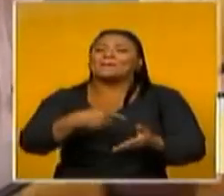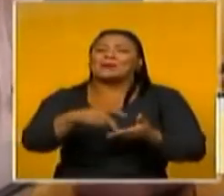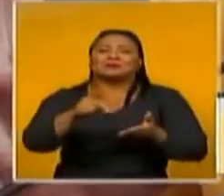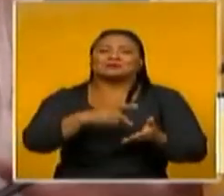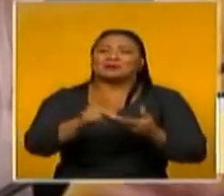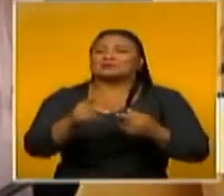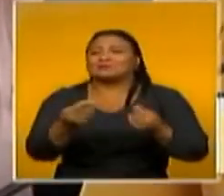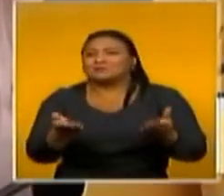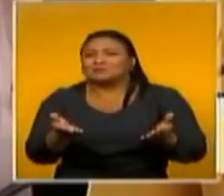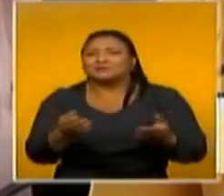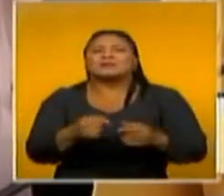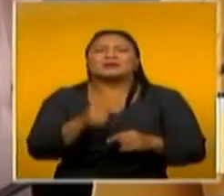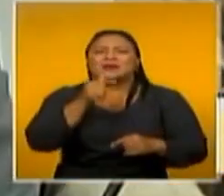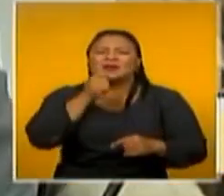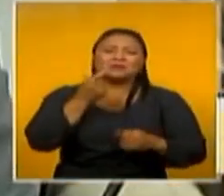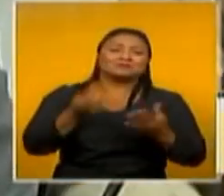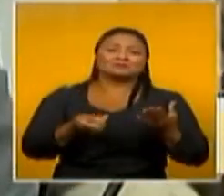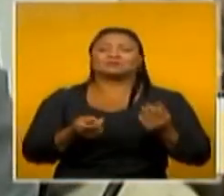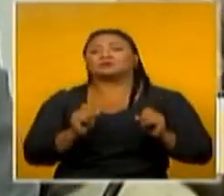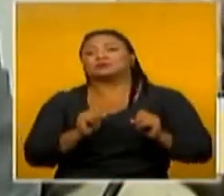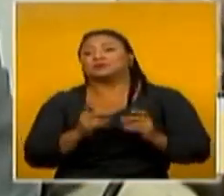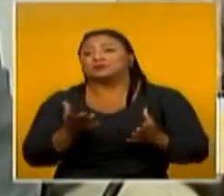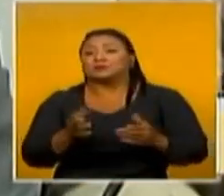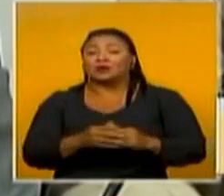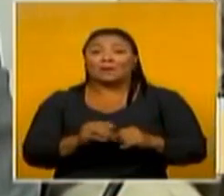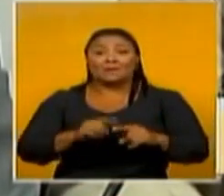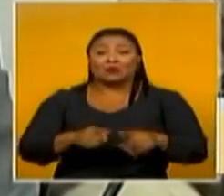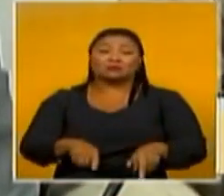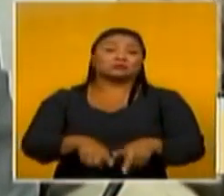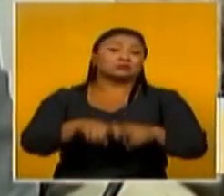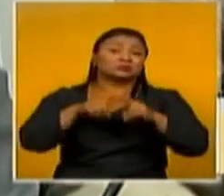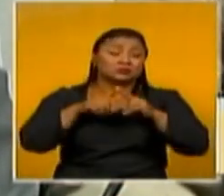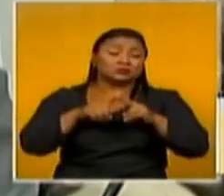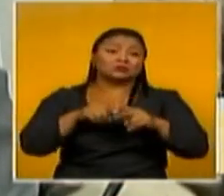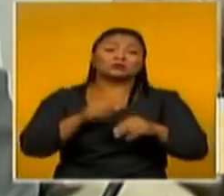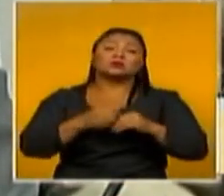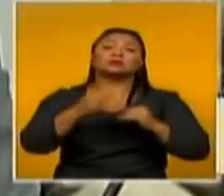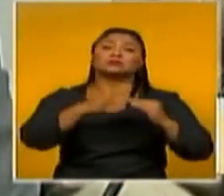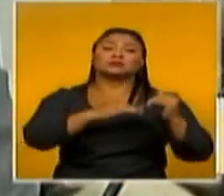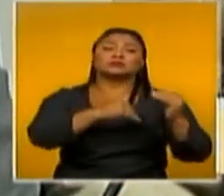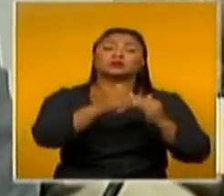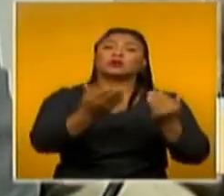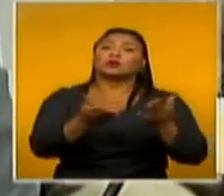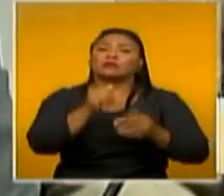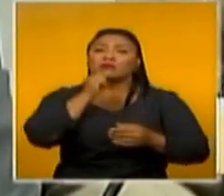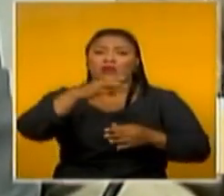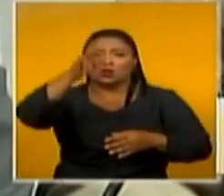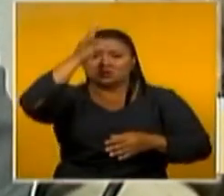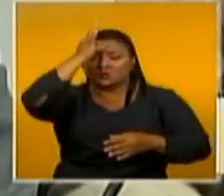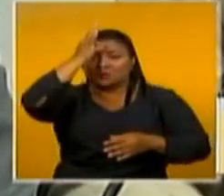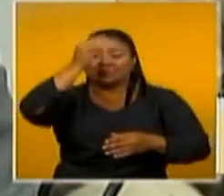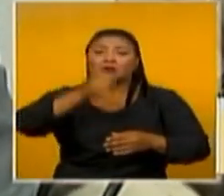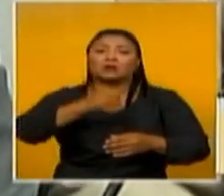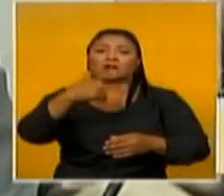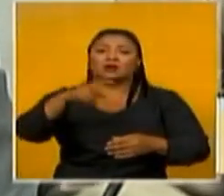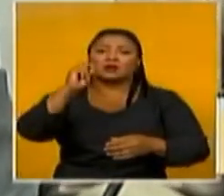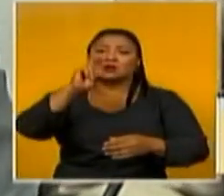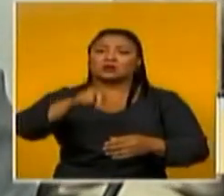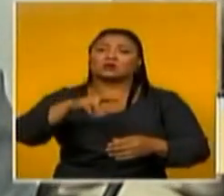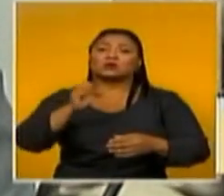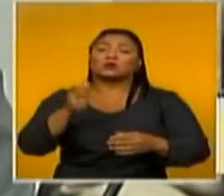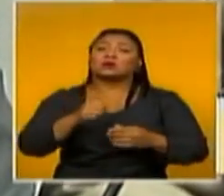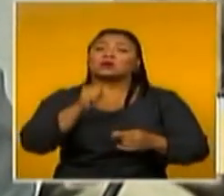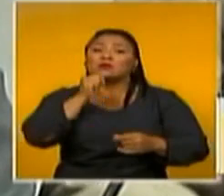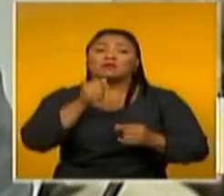que él lo vio oportuno. No han comenzado la construcción del hospital en Chone, ni tampoco el de Bahía. No han entregado